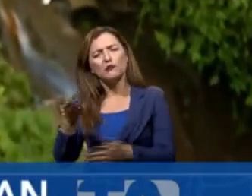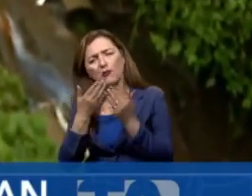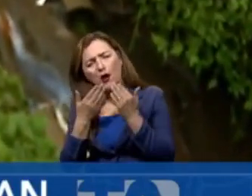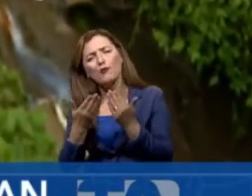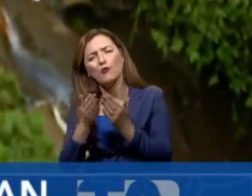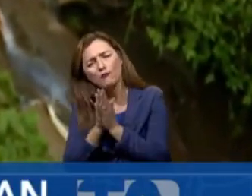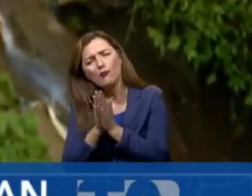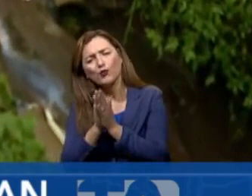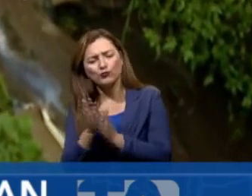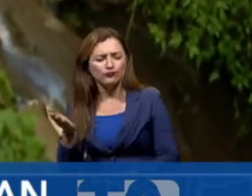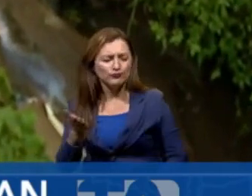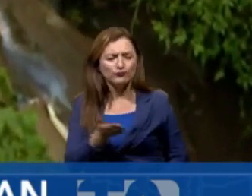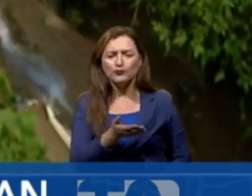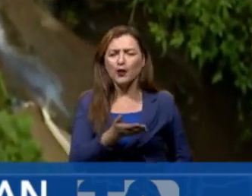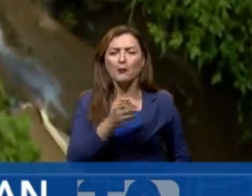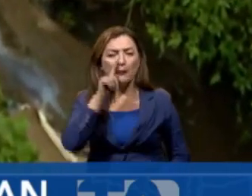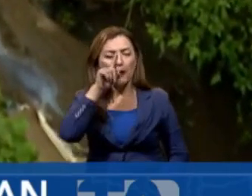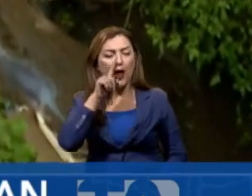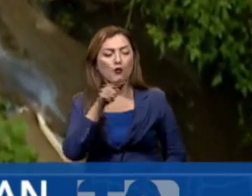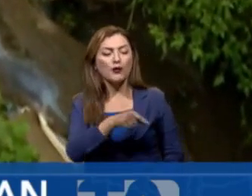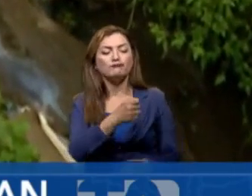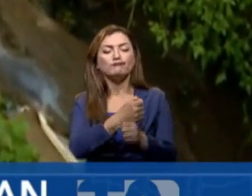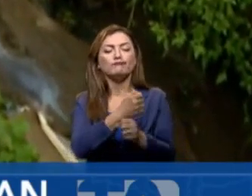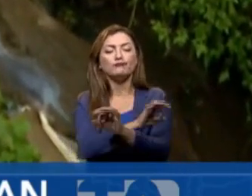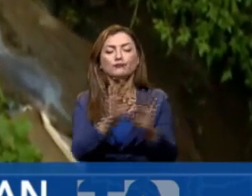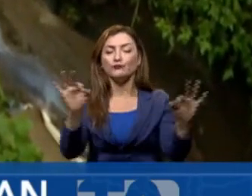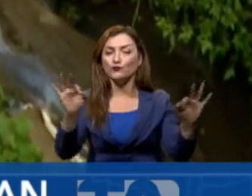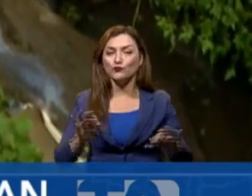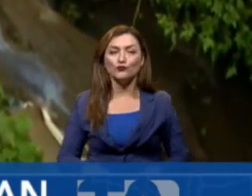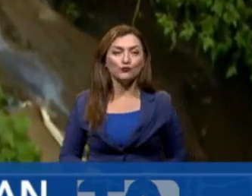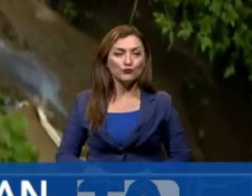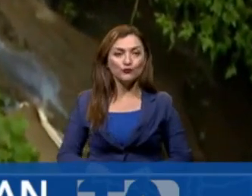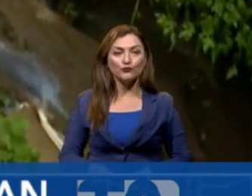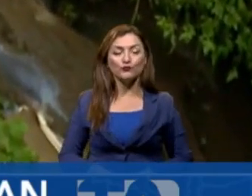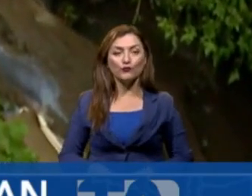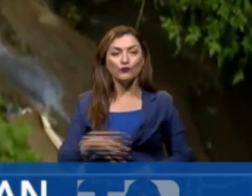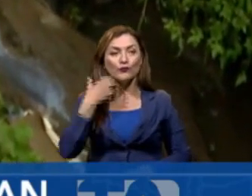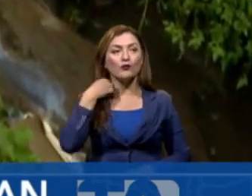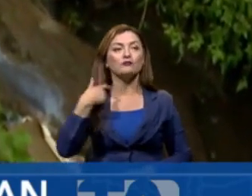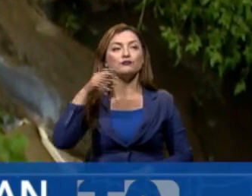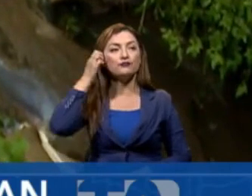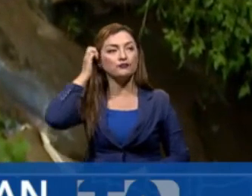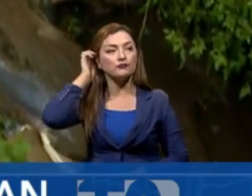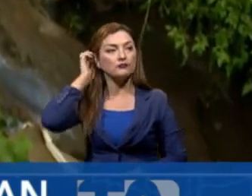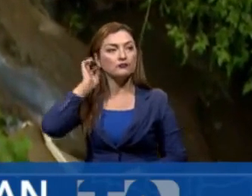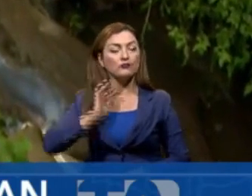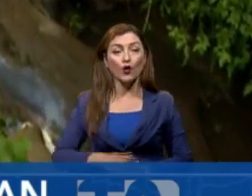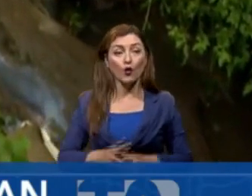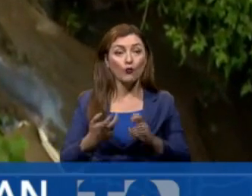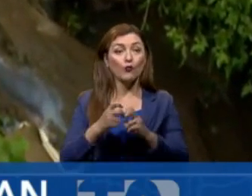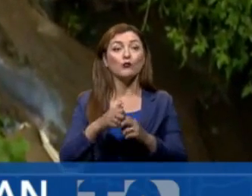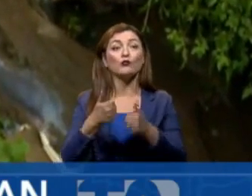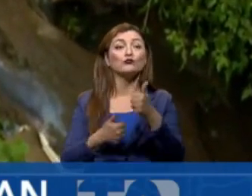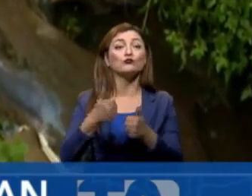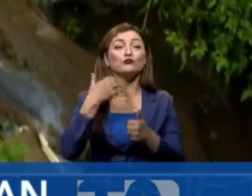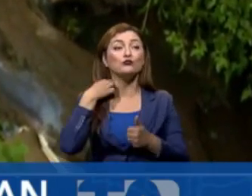la bondad de demandar a alguien para la limpieza de la quebrada son algunos de los problemas que ustedes han visto al ver la